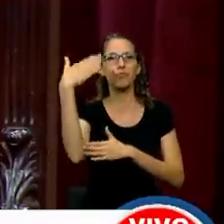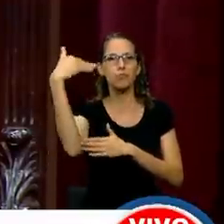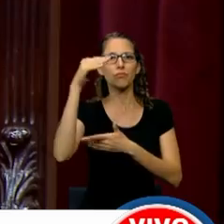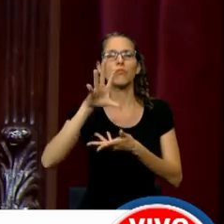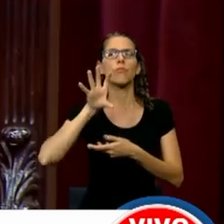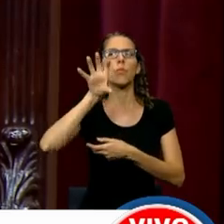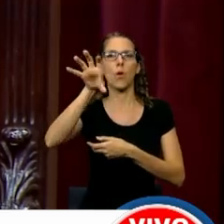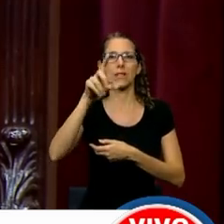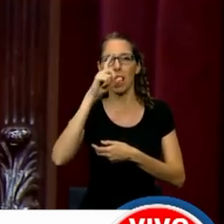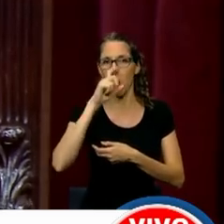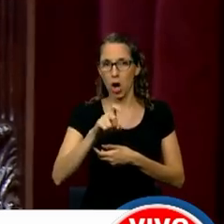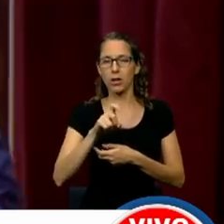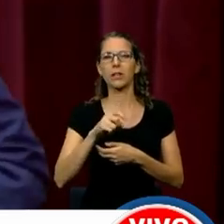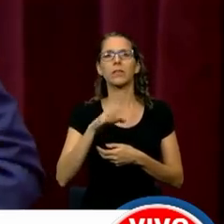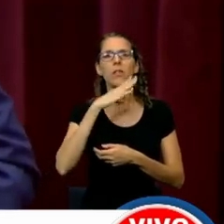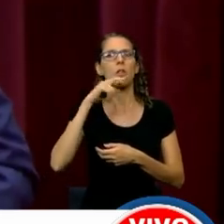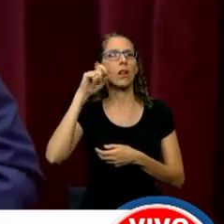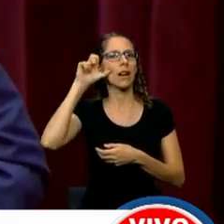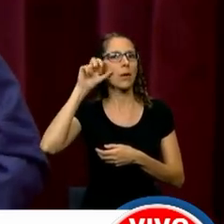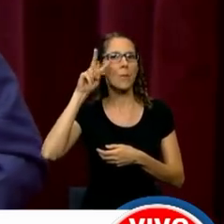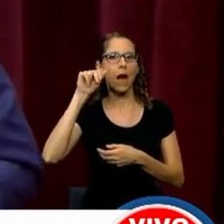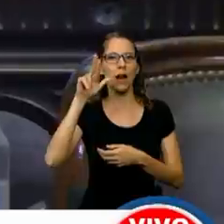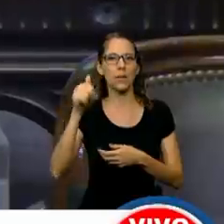de corrientes jorge vara